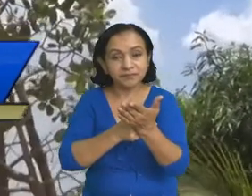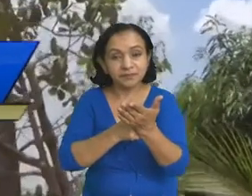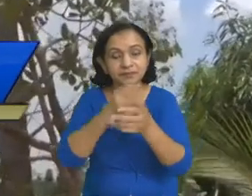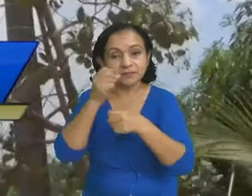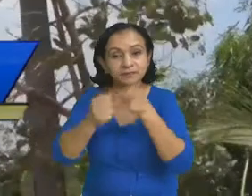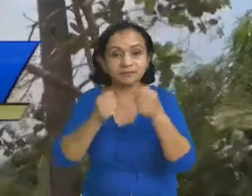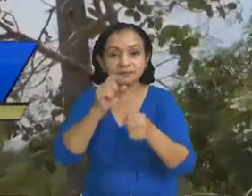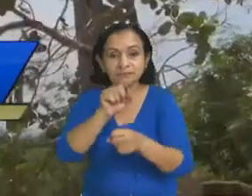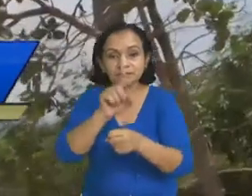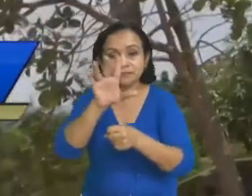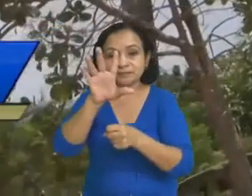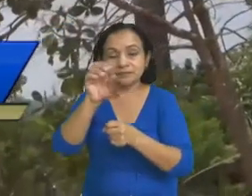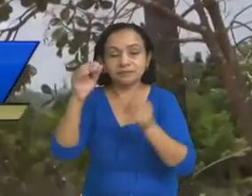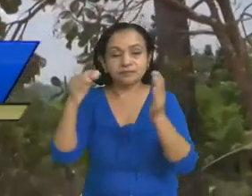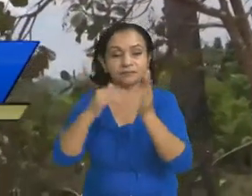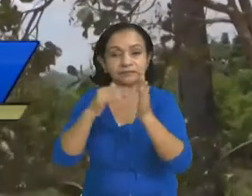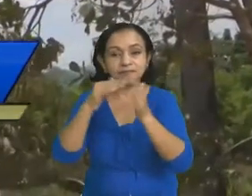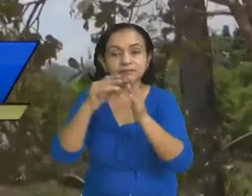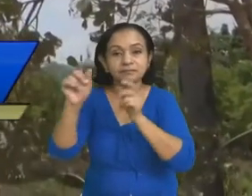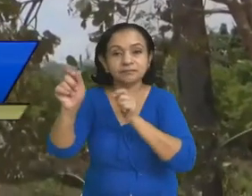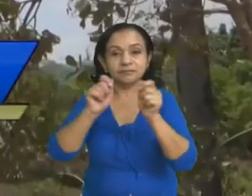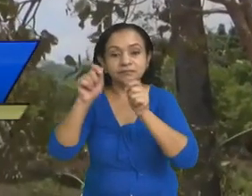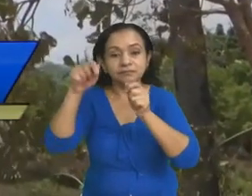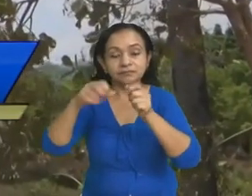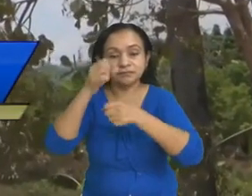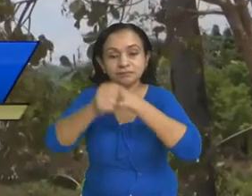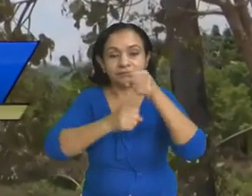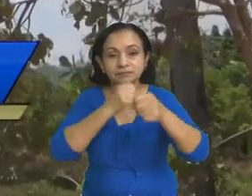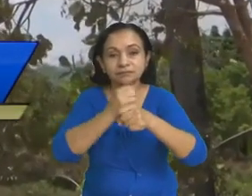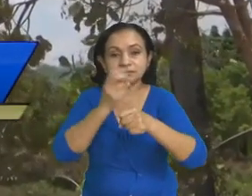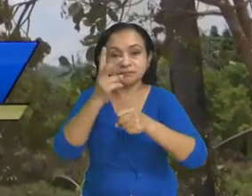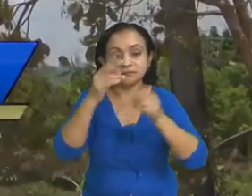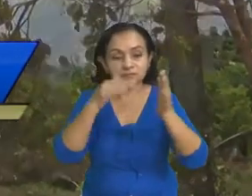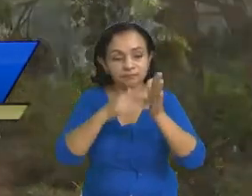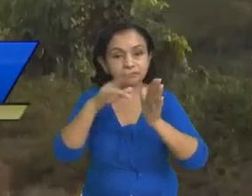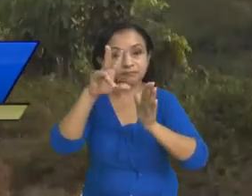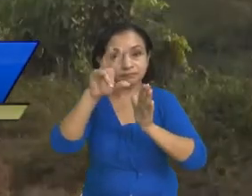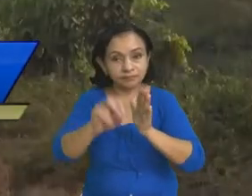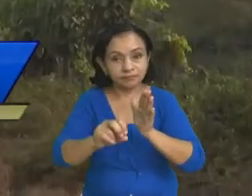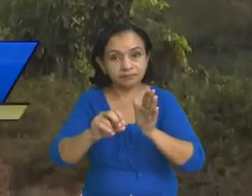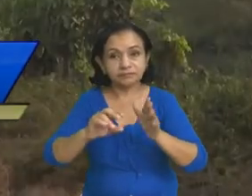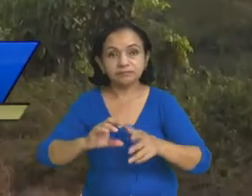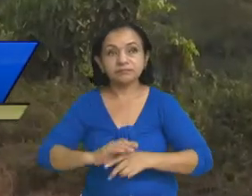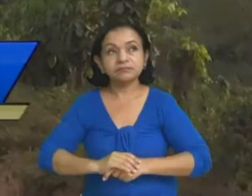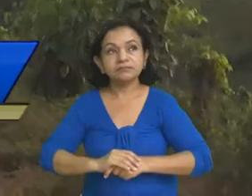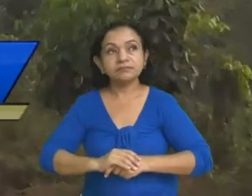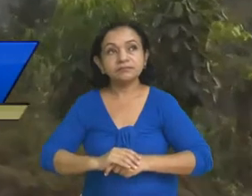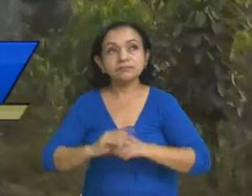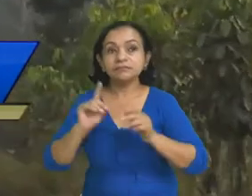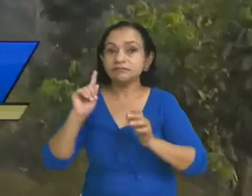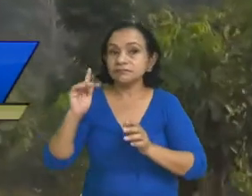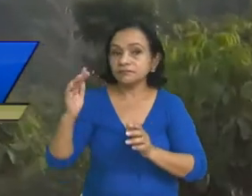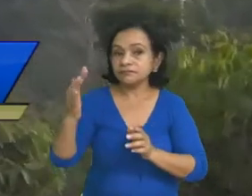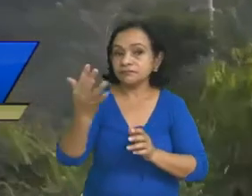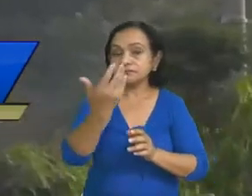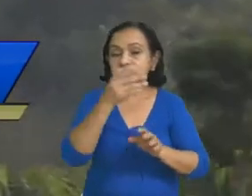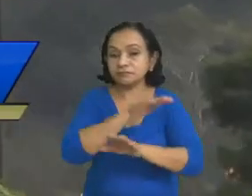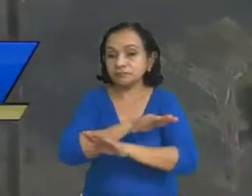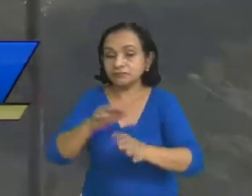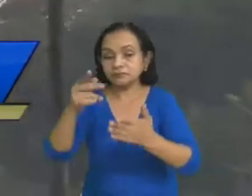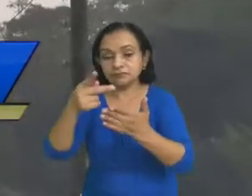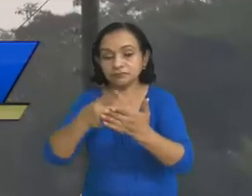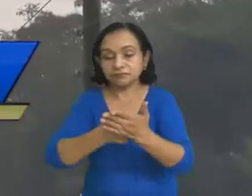contemplan 150 millones de dólares para este año. Ya es casi la mayoría están finalizados